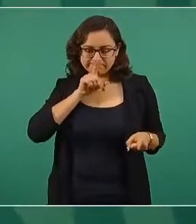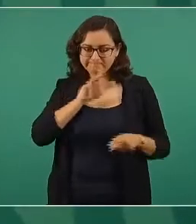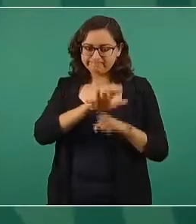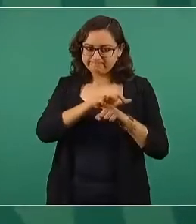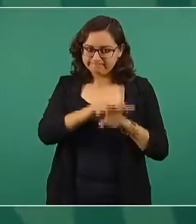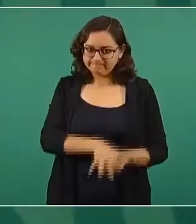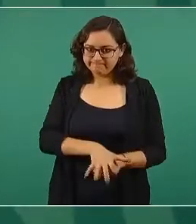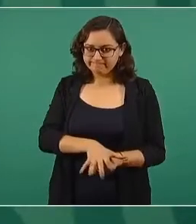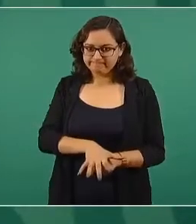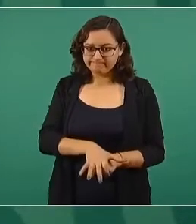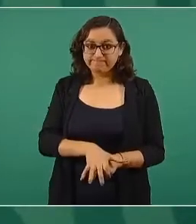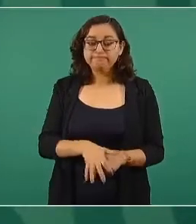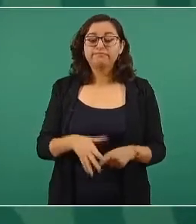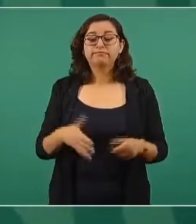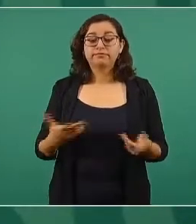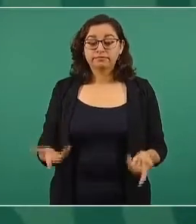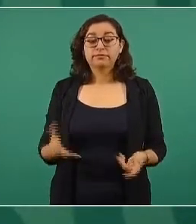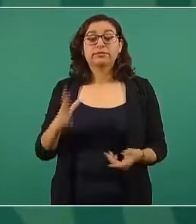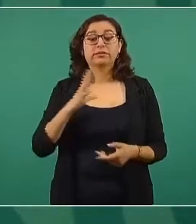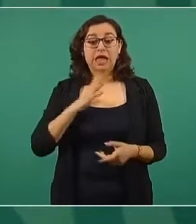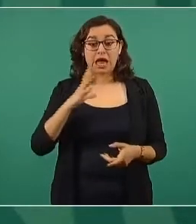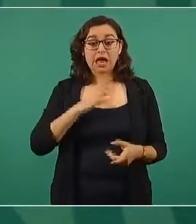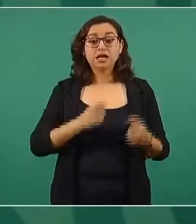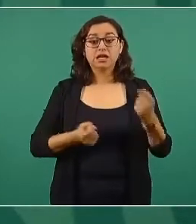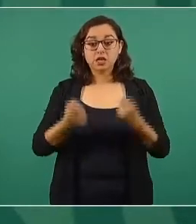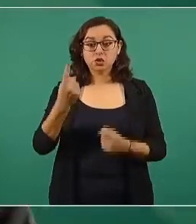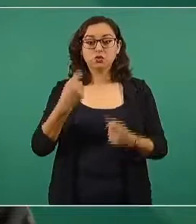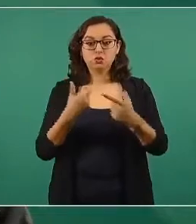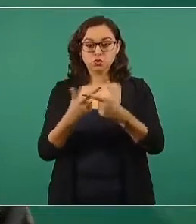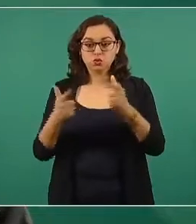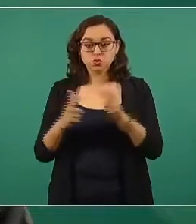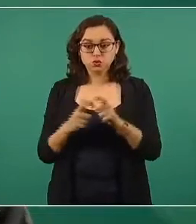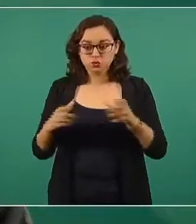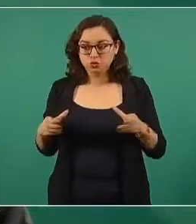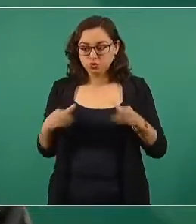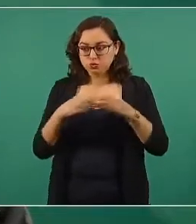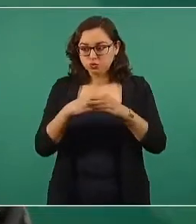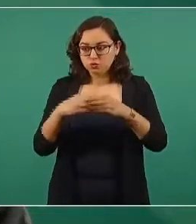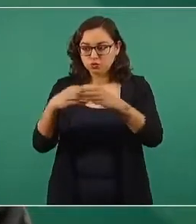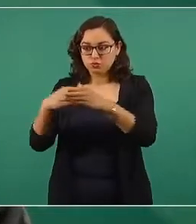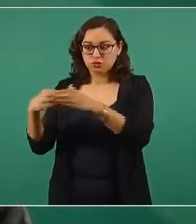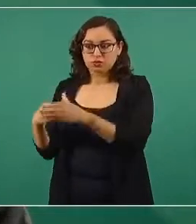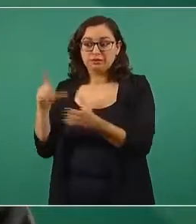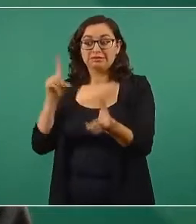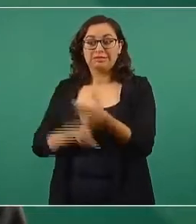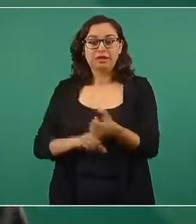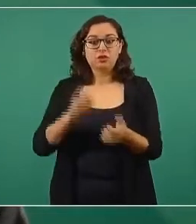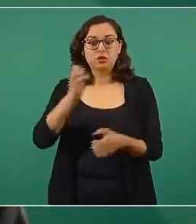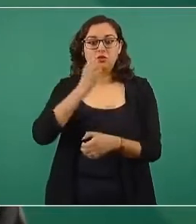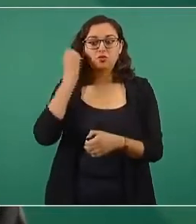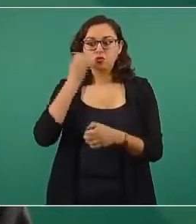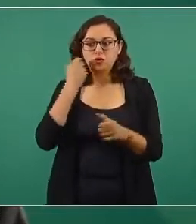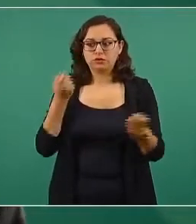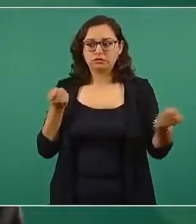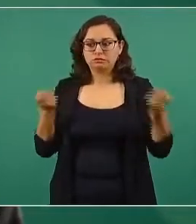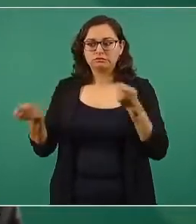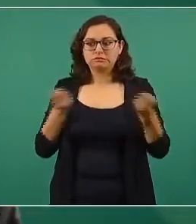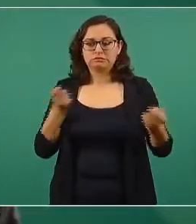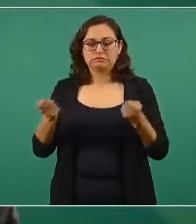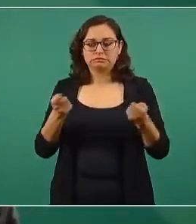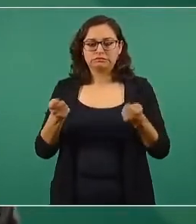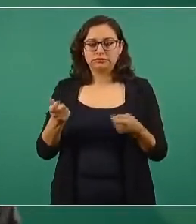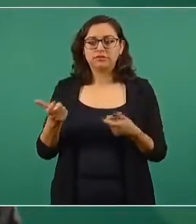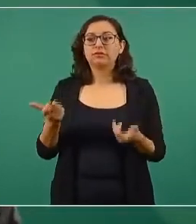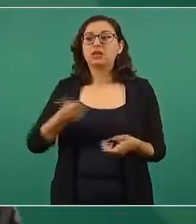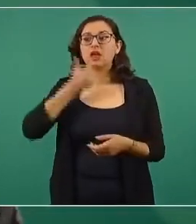sea, de grupos que tienen el control en las normales y hasta obligan